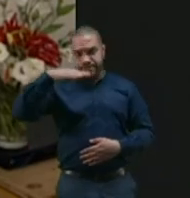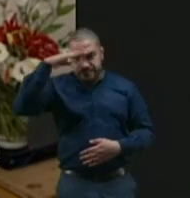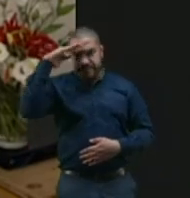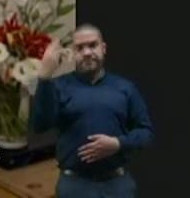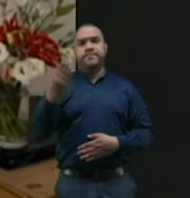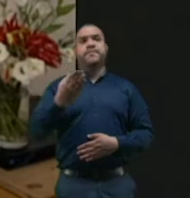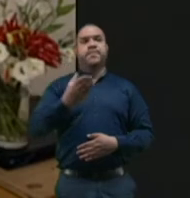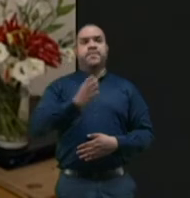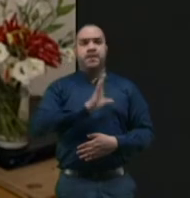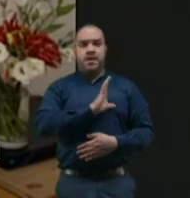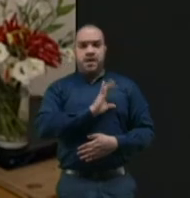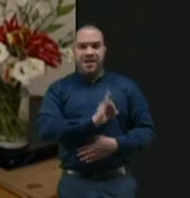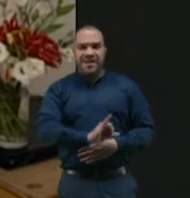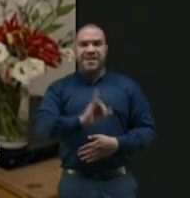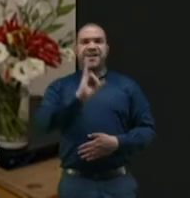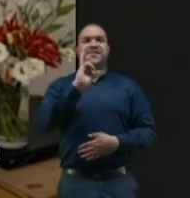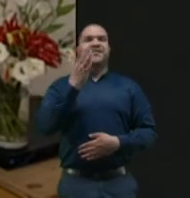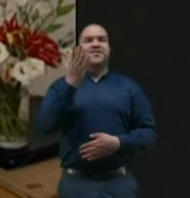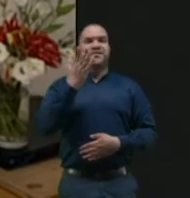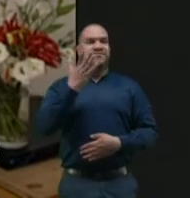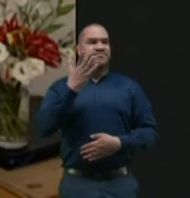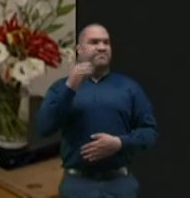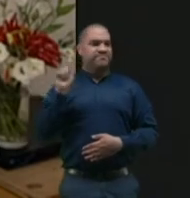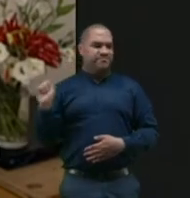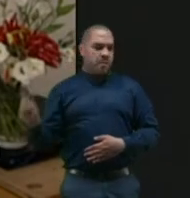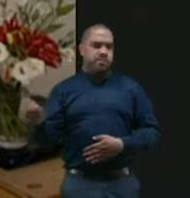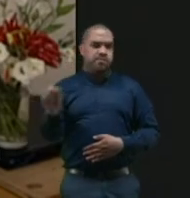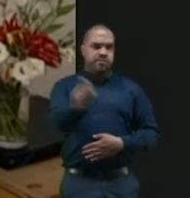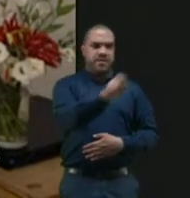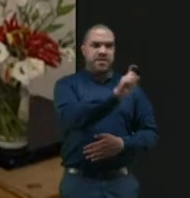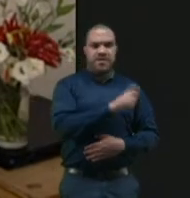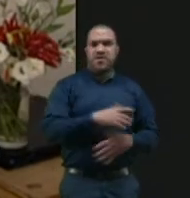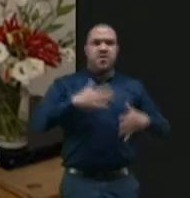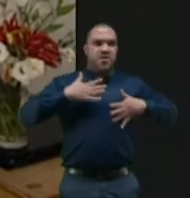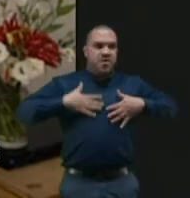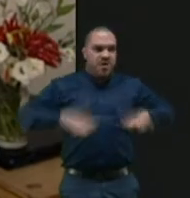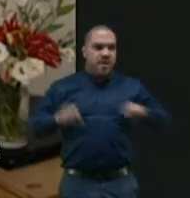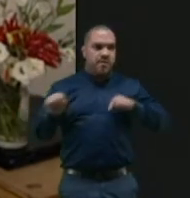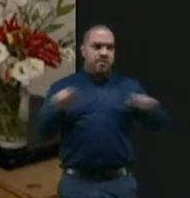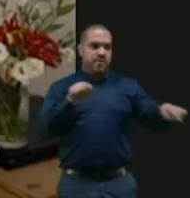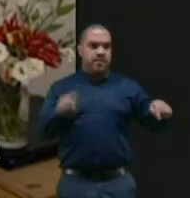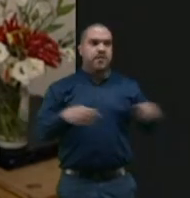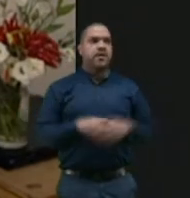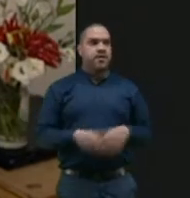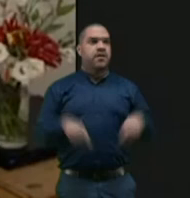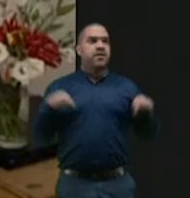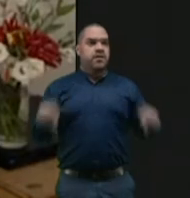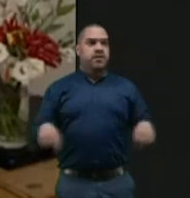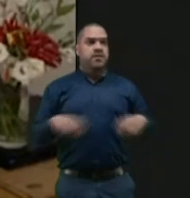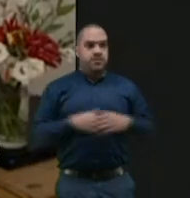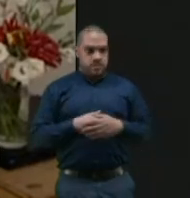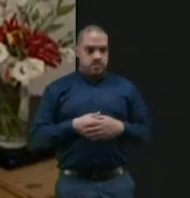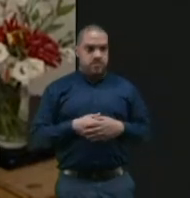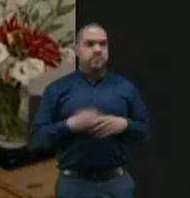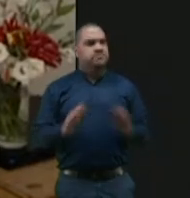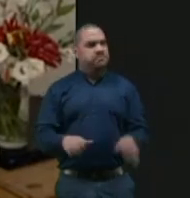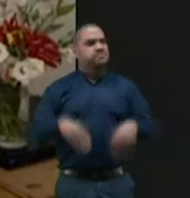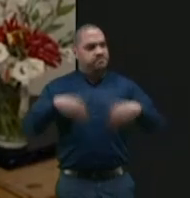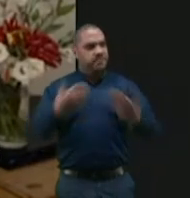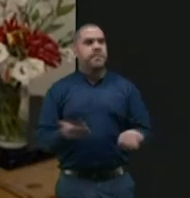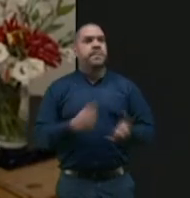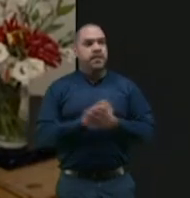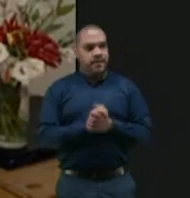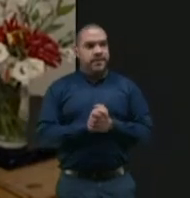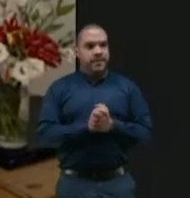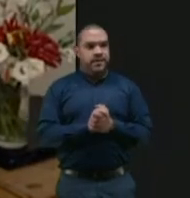Cali o cualquier otro lugar, más que cualquier otra persona en este planeta. Entonces, déjenme llevarlos a